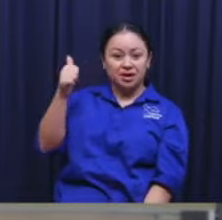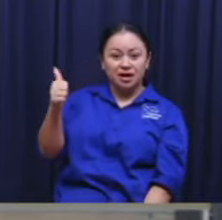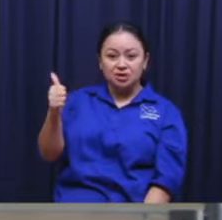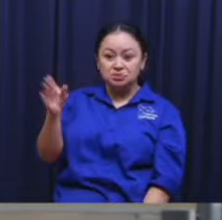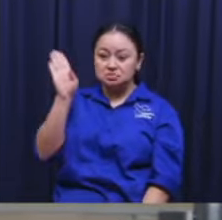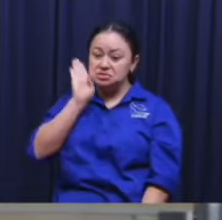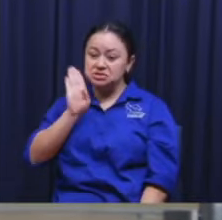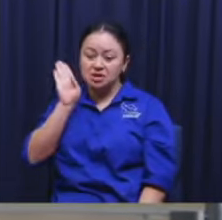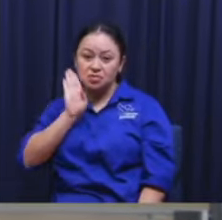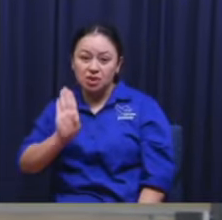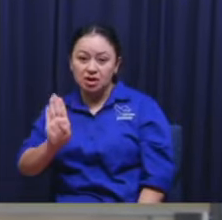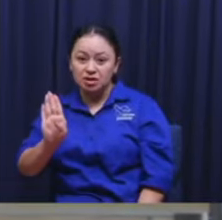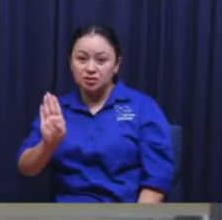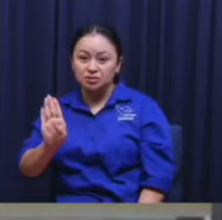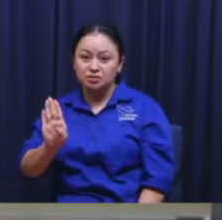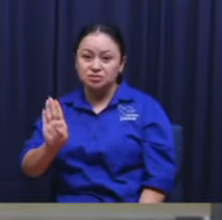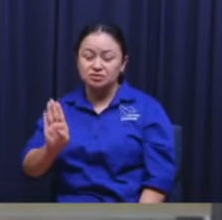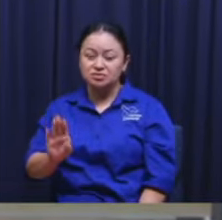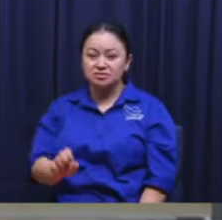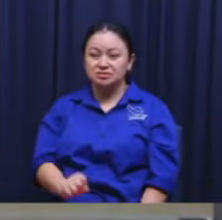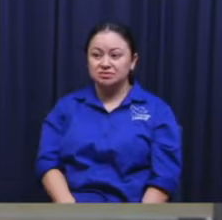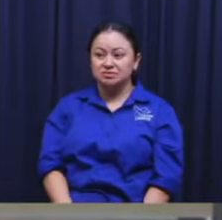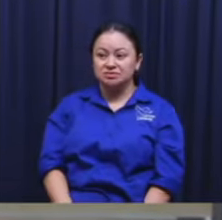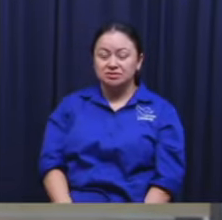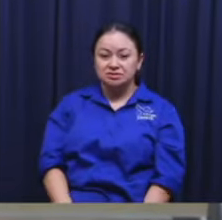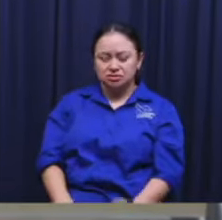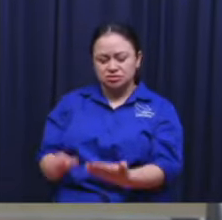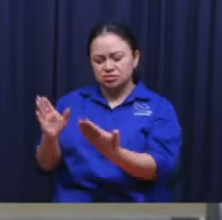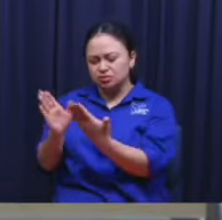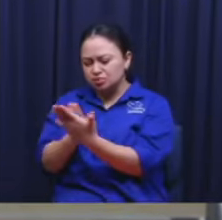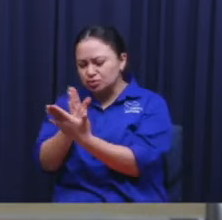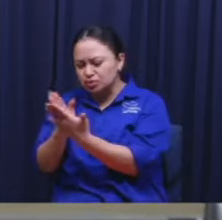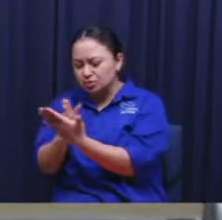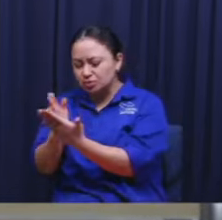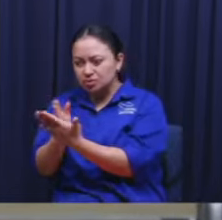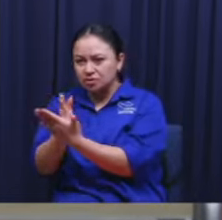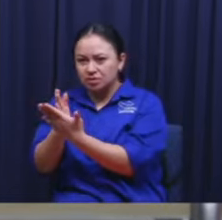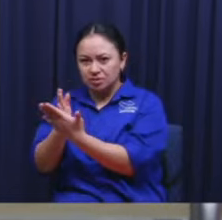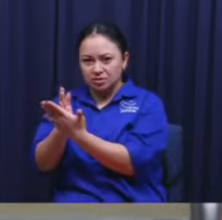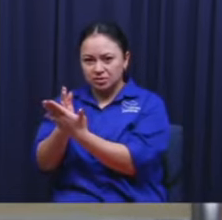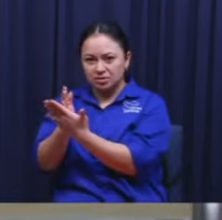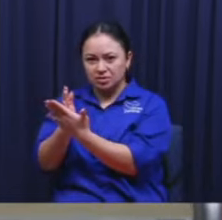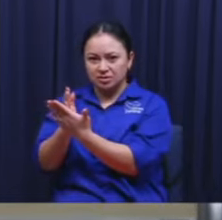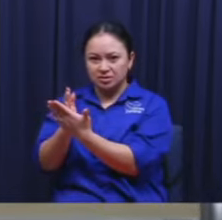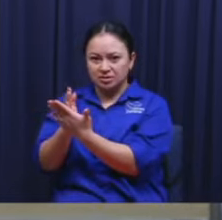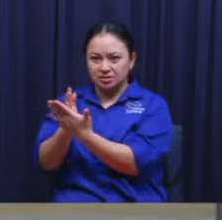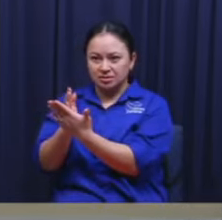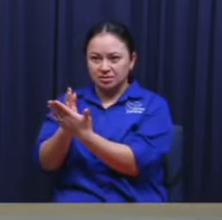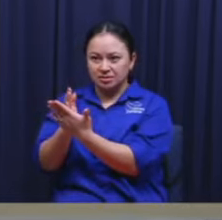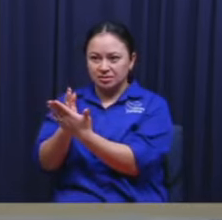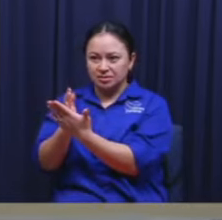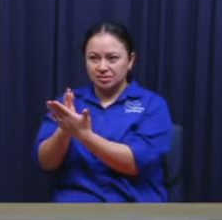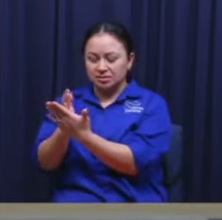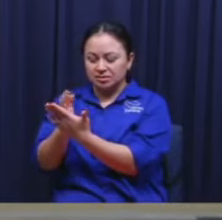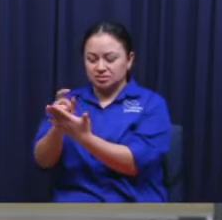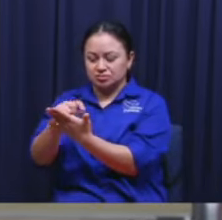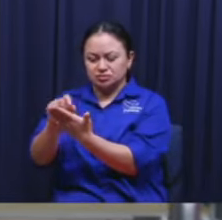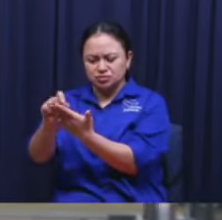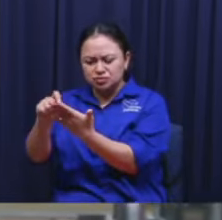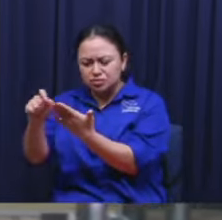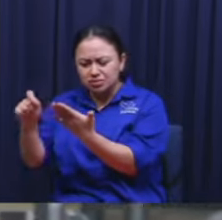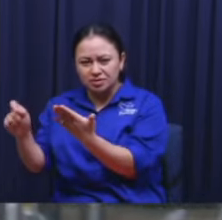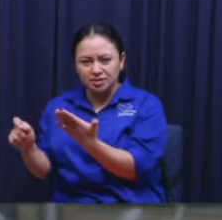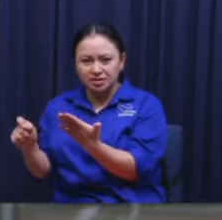faltaba, creo que uno. Me dio curiosidad, incluso empecé a llamar a algunas personas y lo terminé de llenar como